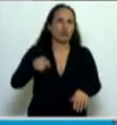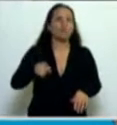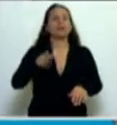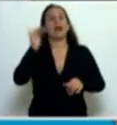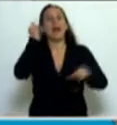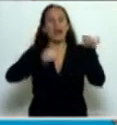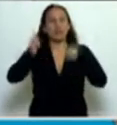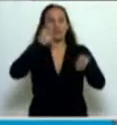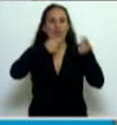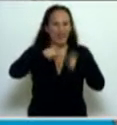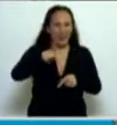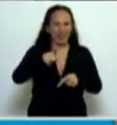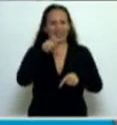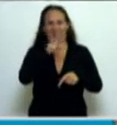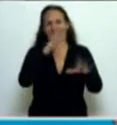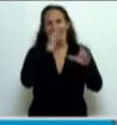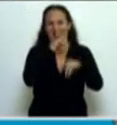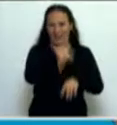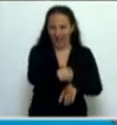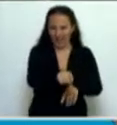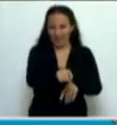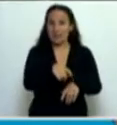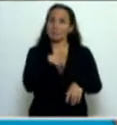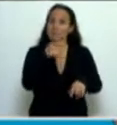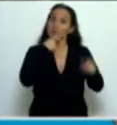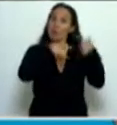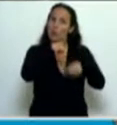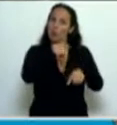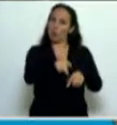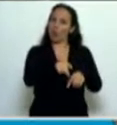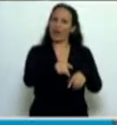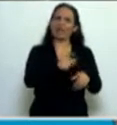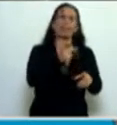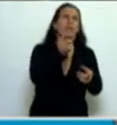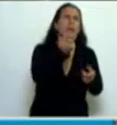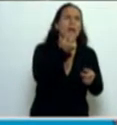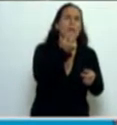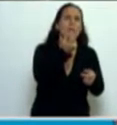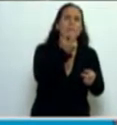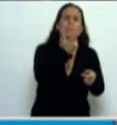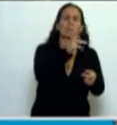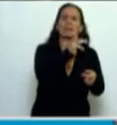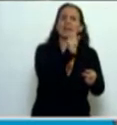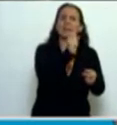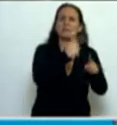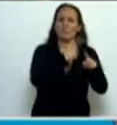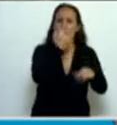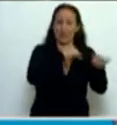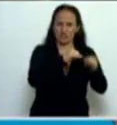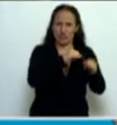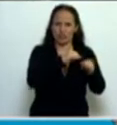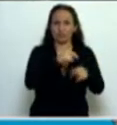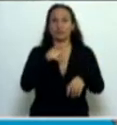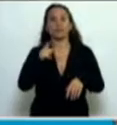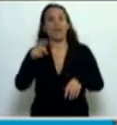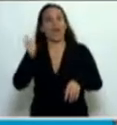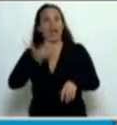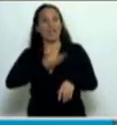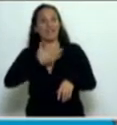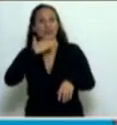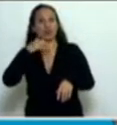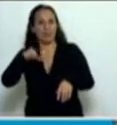negocios buenos, los negocios buenos eran ejecutados por los funcionarios, cuando eran malos estaban puestos en cabeza de los jubilados. Hubo algunos